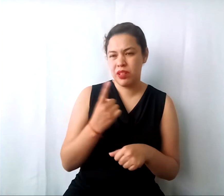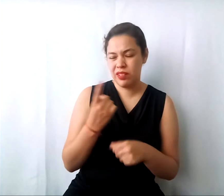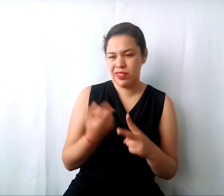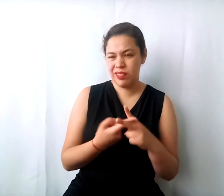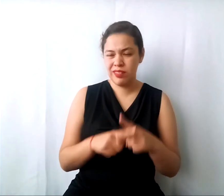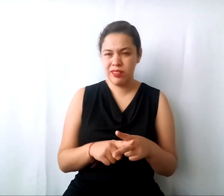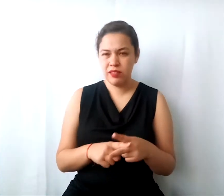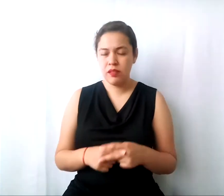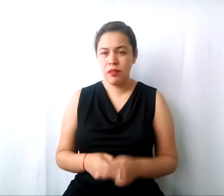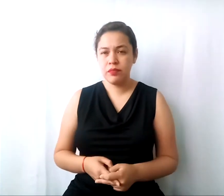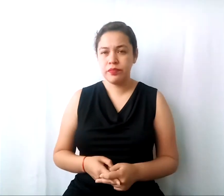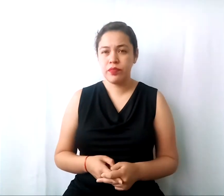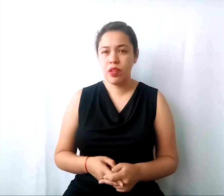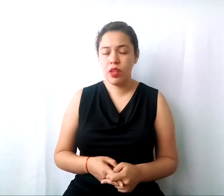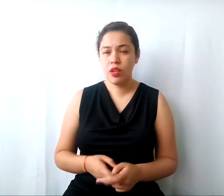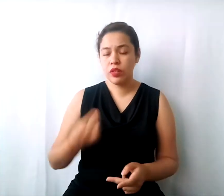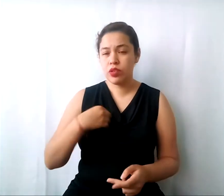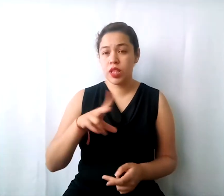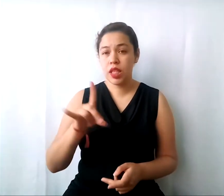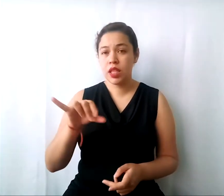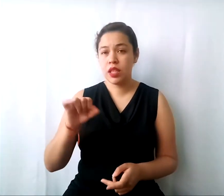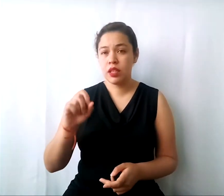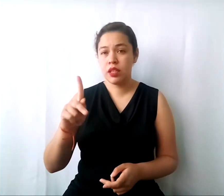decimos que se pone a disposición.